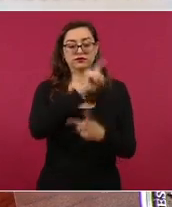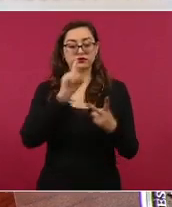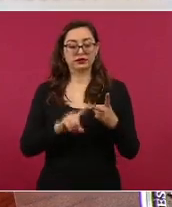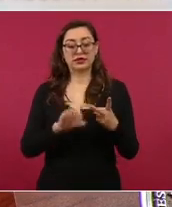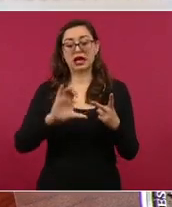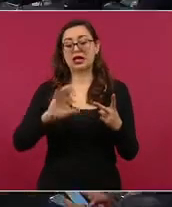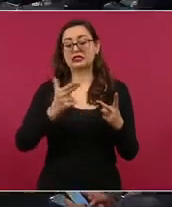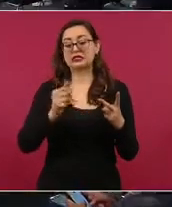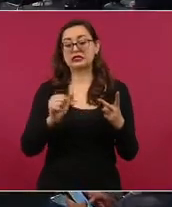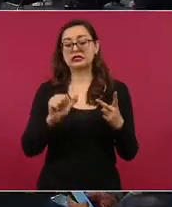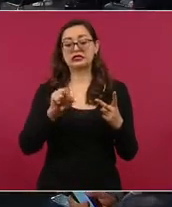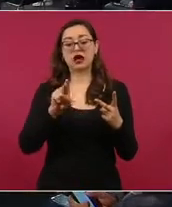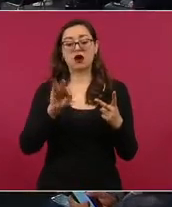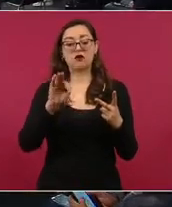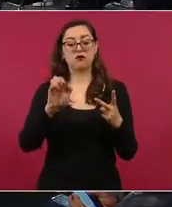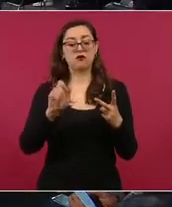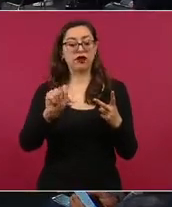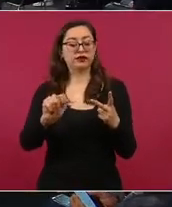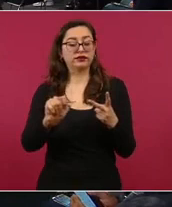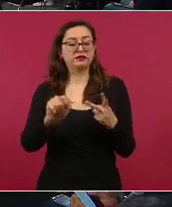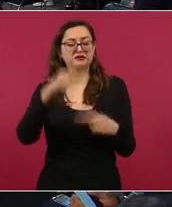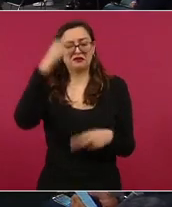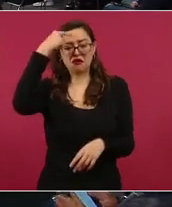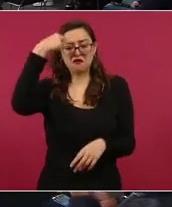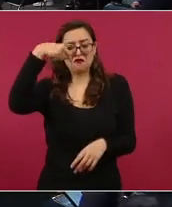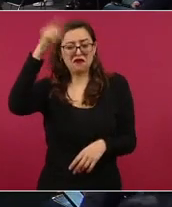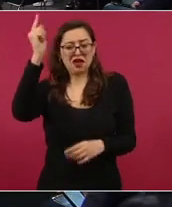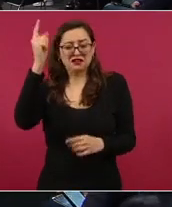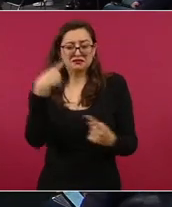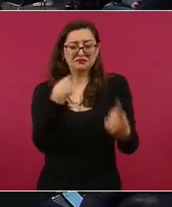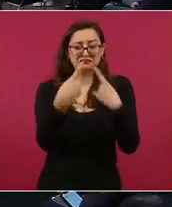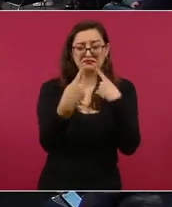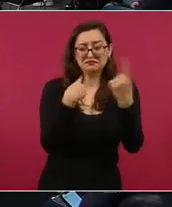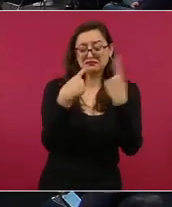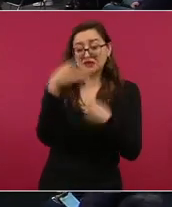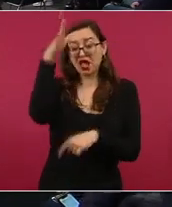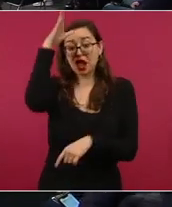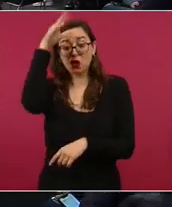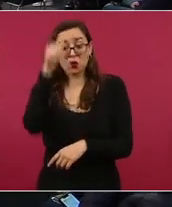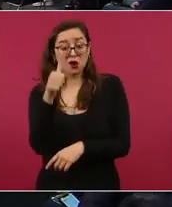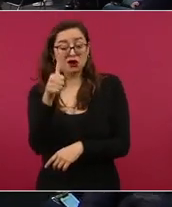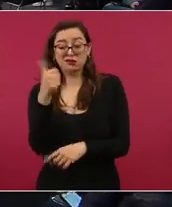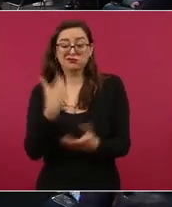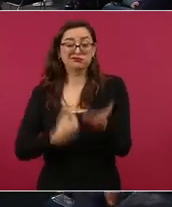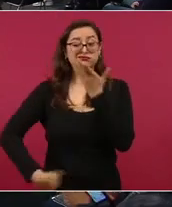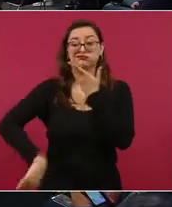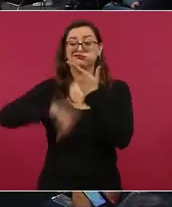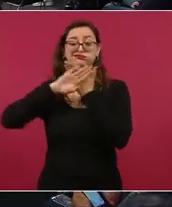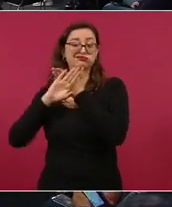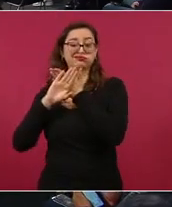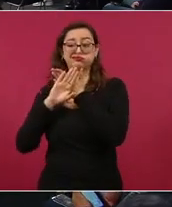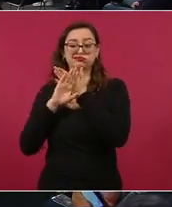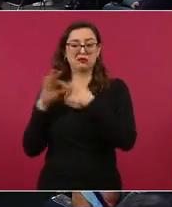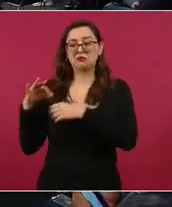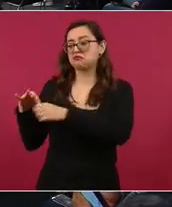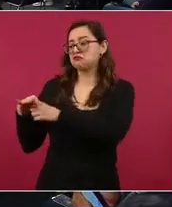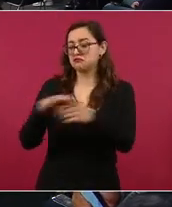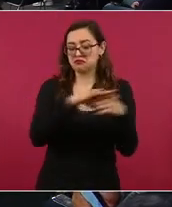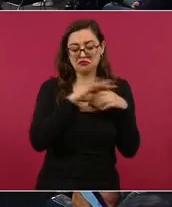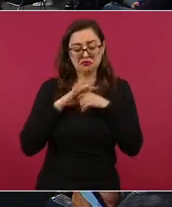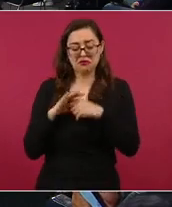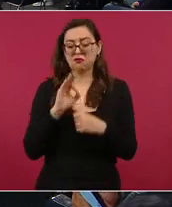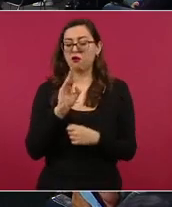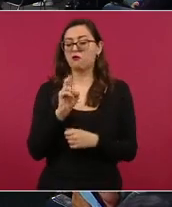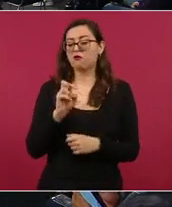Chaufet. Entonces se ponen de acuerdo, como siempre, y claro que votaron para